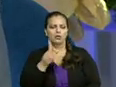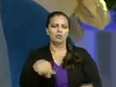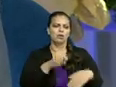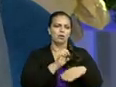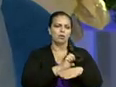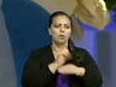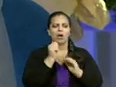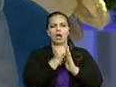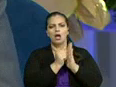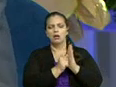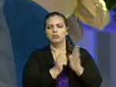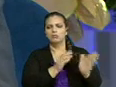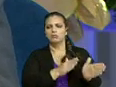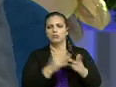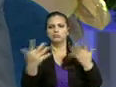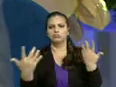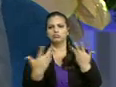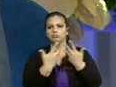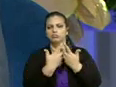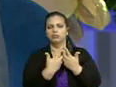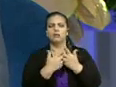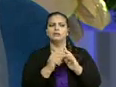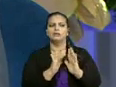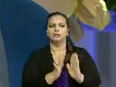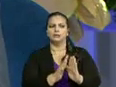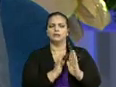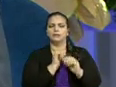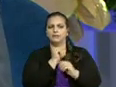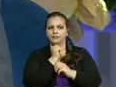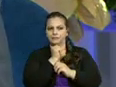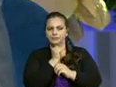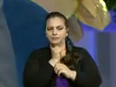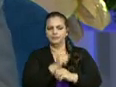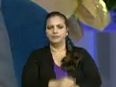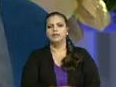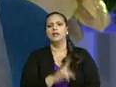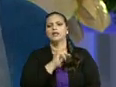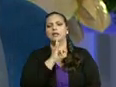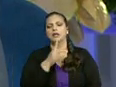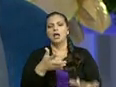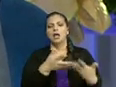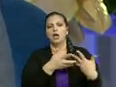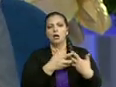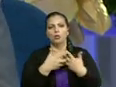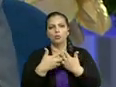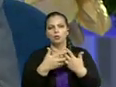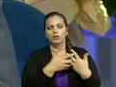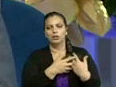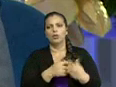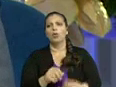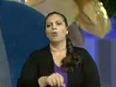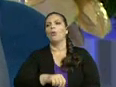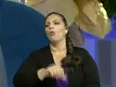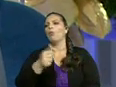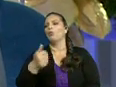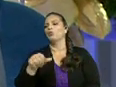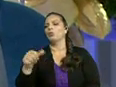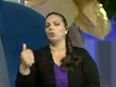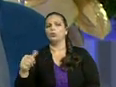acuerdos comerciales. ¿Cuáles son cuando los nuestros? Busca, existen no solamente con Estados Unidos, Luisa, sino también con Alianza del Pacífico, existen con